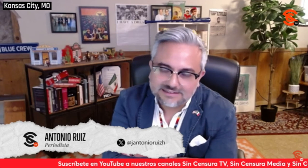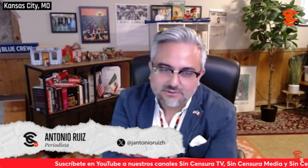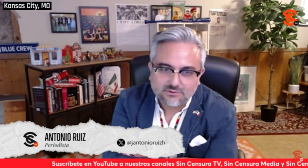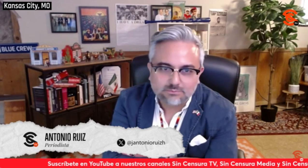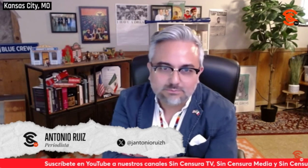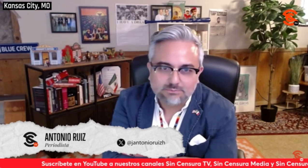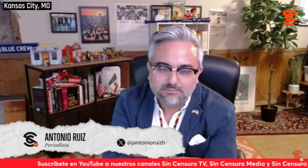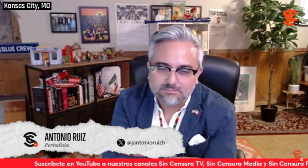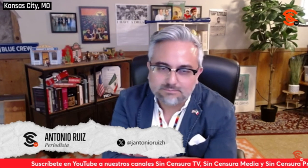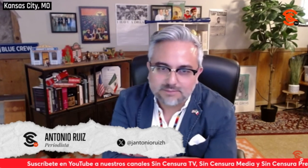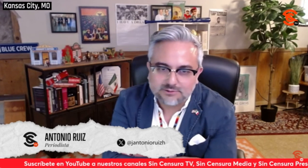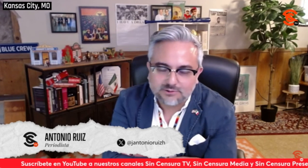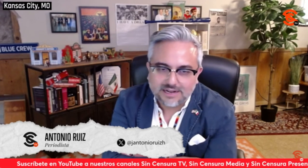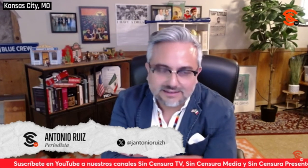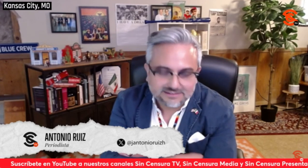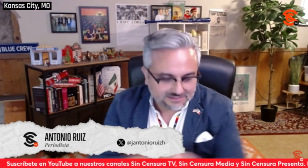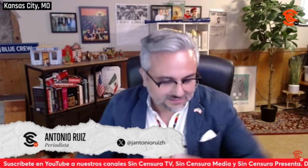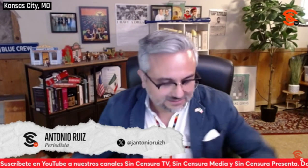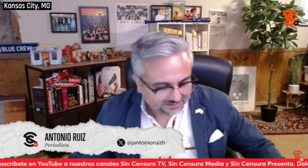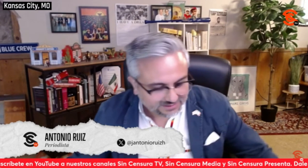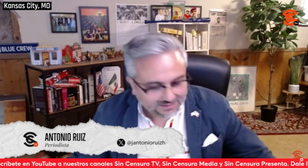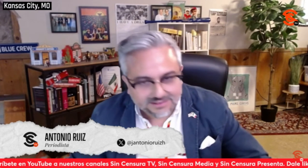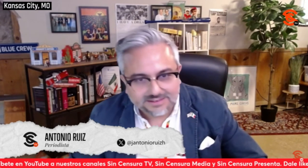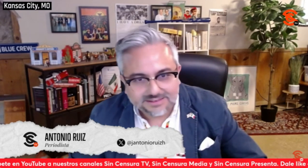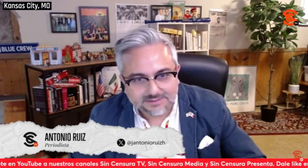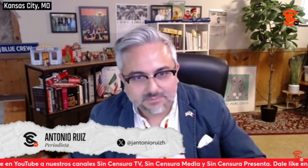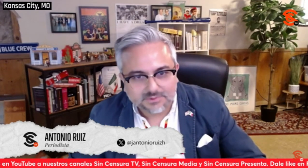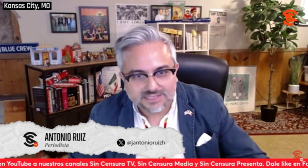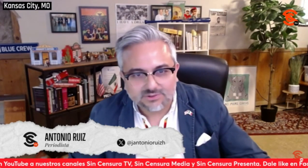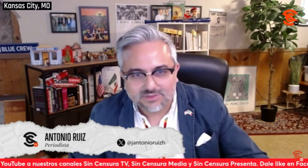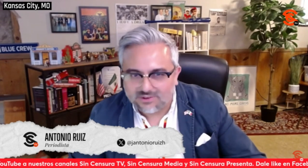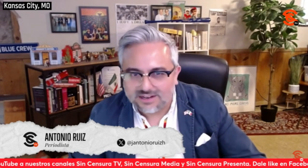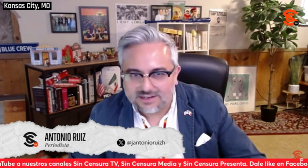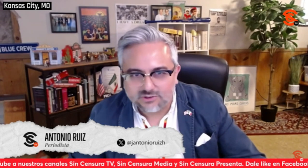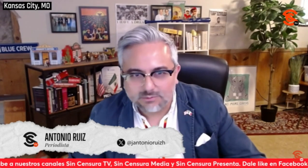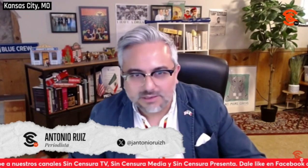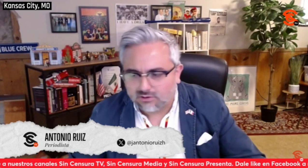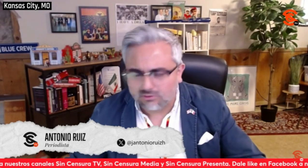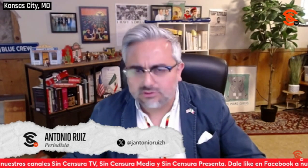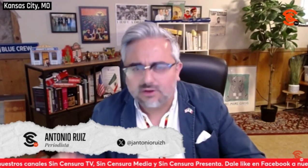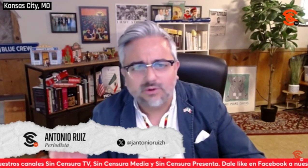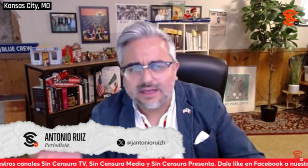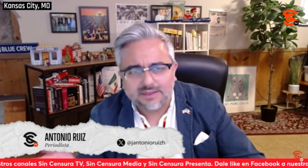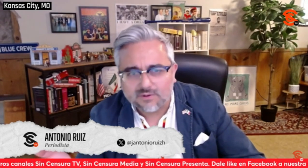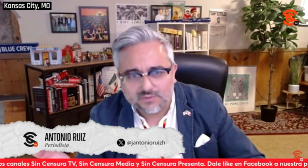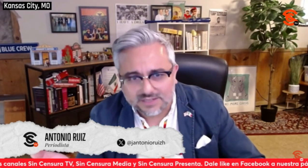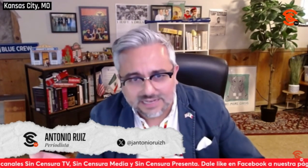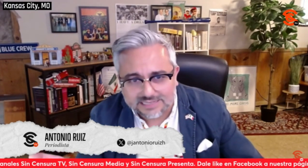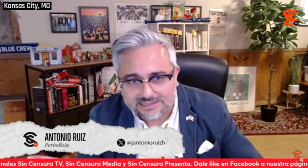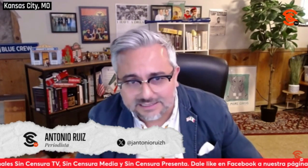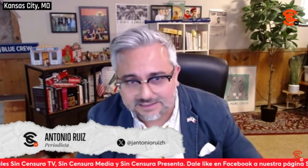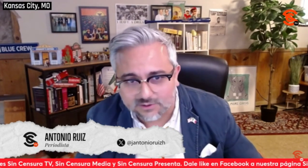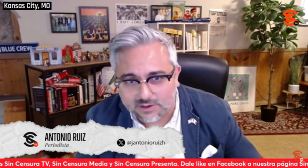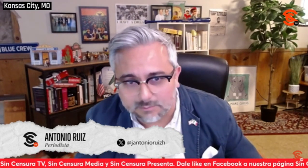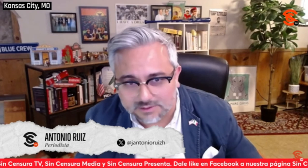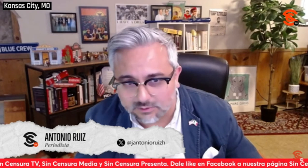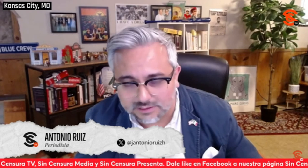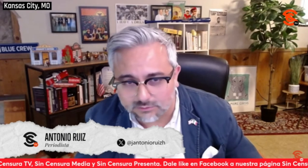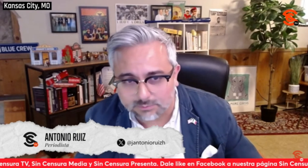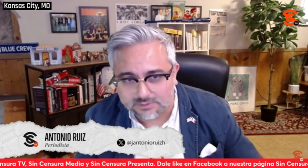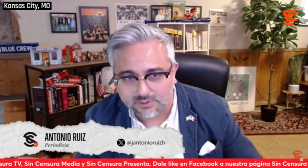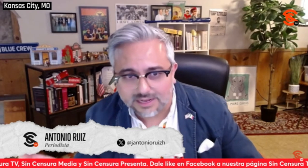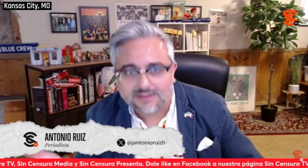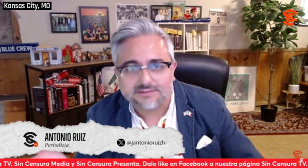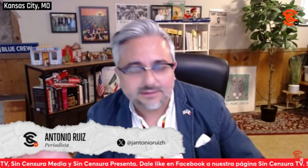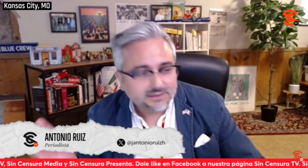sigan estando esos personajes que pues tanto daño le han hecho a México. No tengo nada en contra de la gente que tenga un apellido de